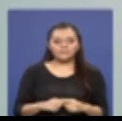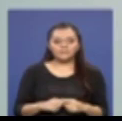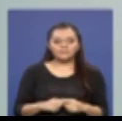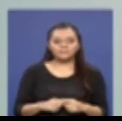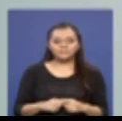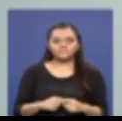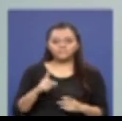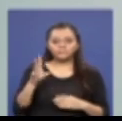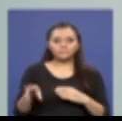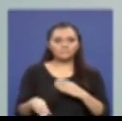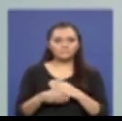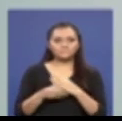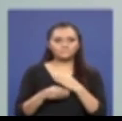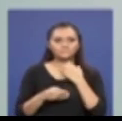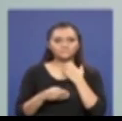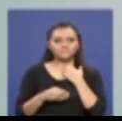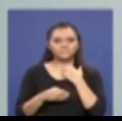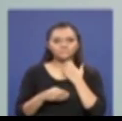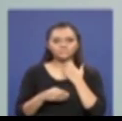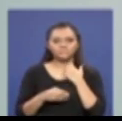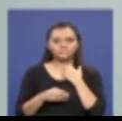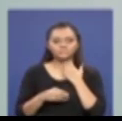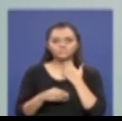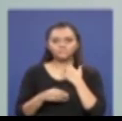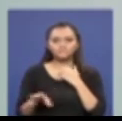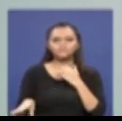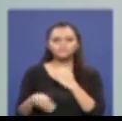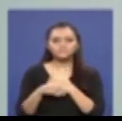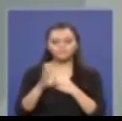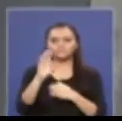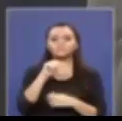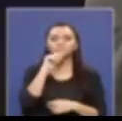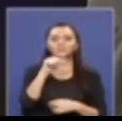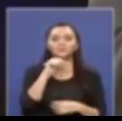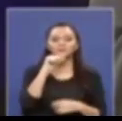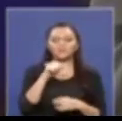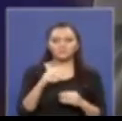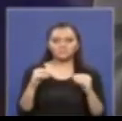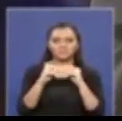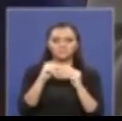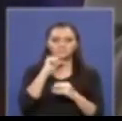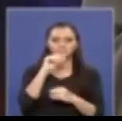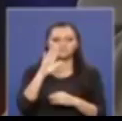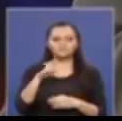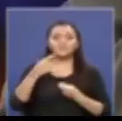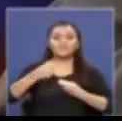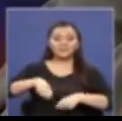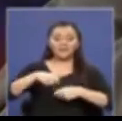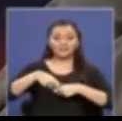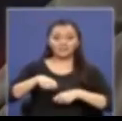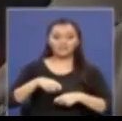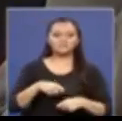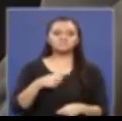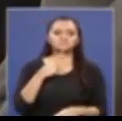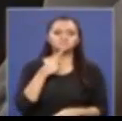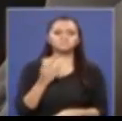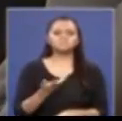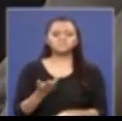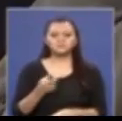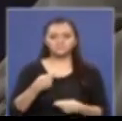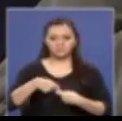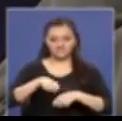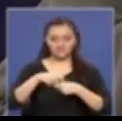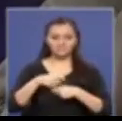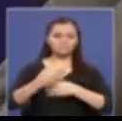Aquí teníamos algo más y me olvidé, algo más tenemos que informar. ¿Qué nos falta? Eso no hemos puesto. ¿Para qué sirvió el taller? O sea, no todo es que, insisto,